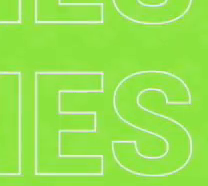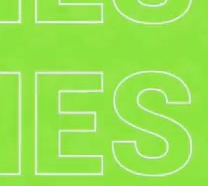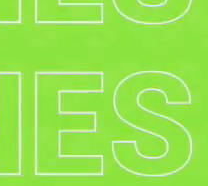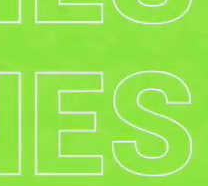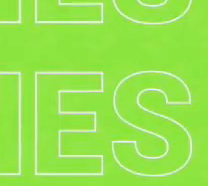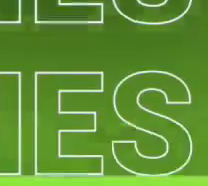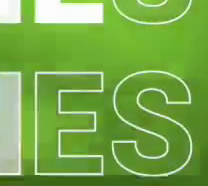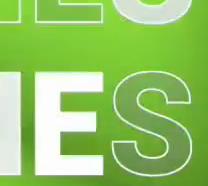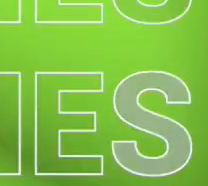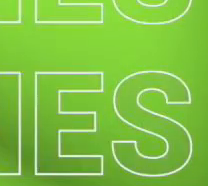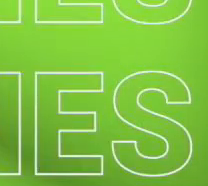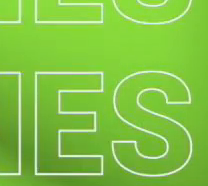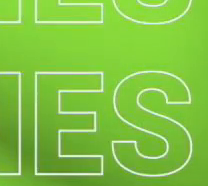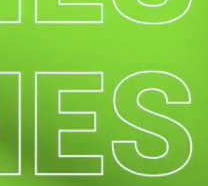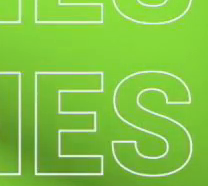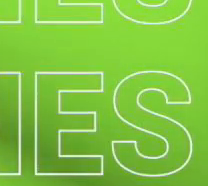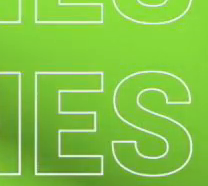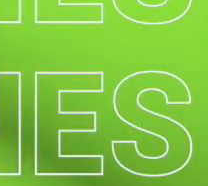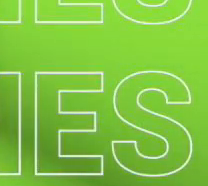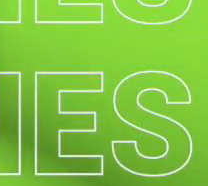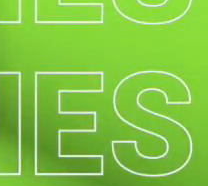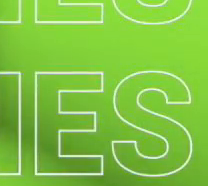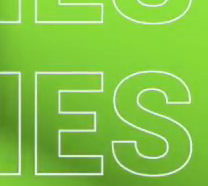Es a viernes.